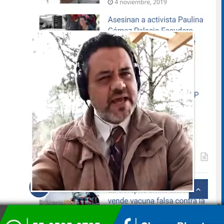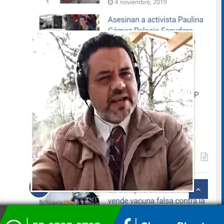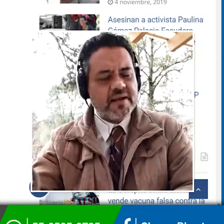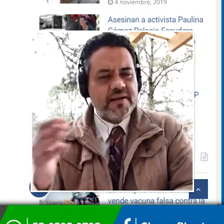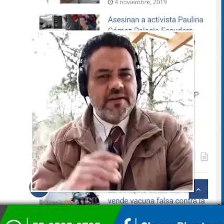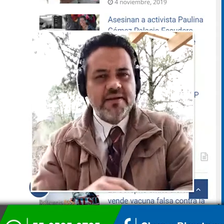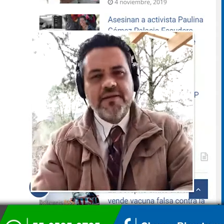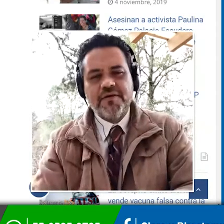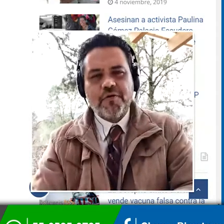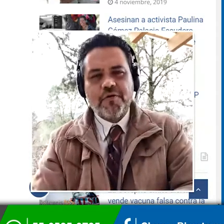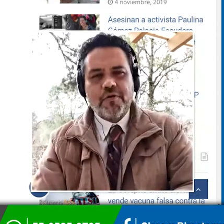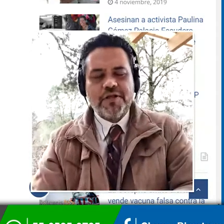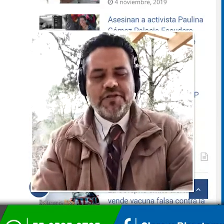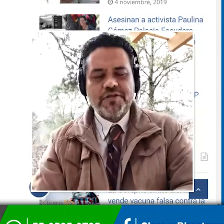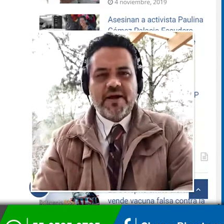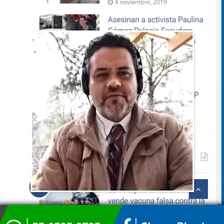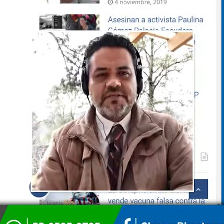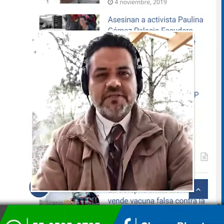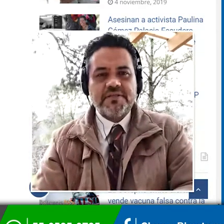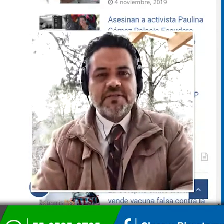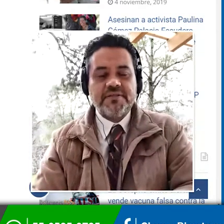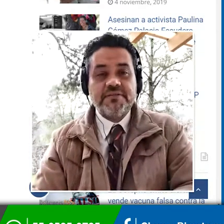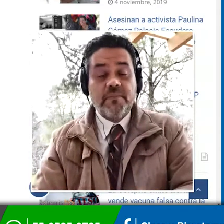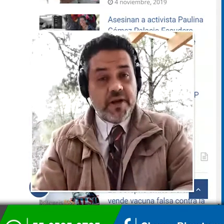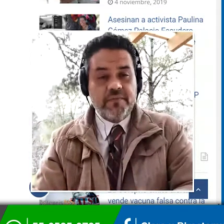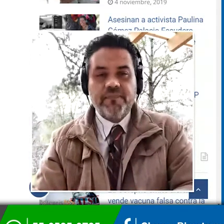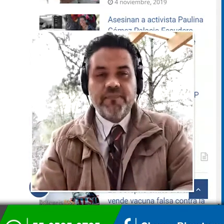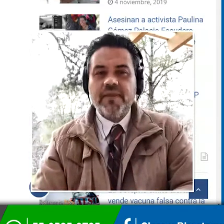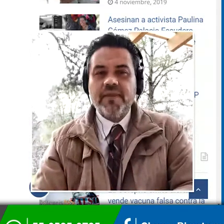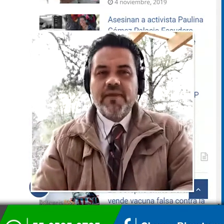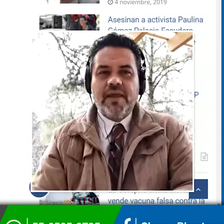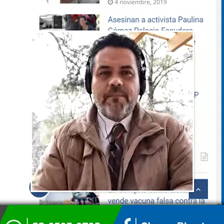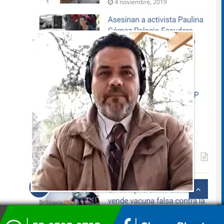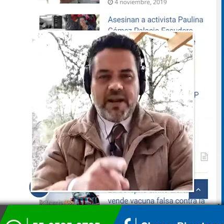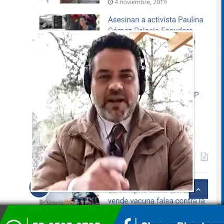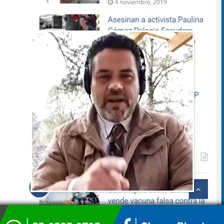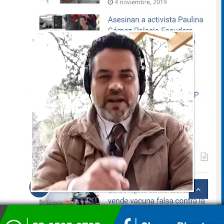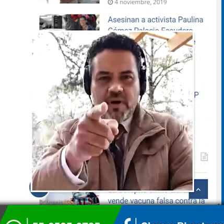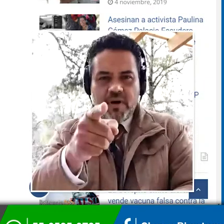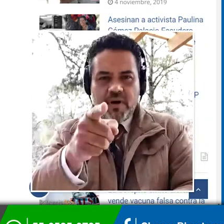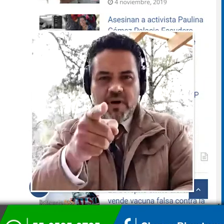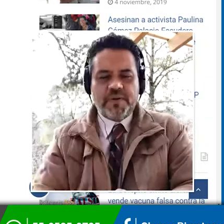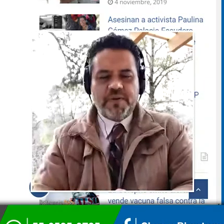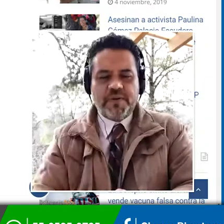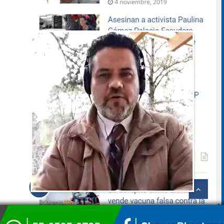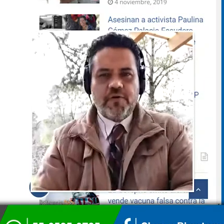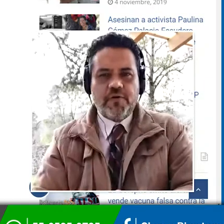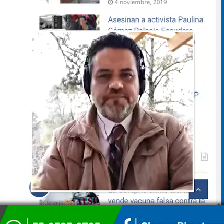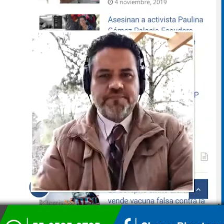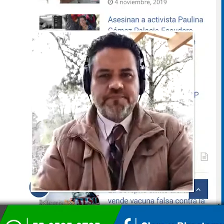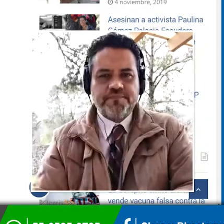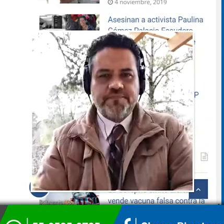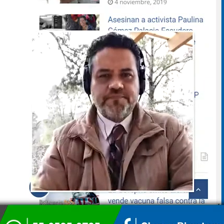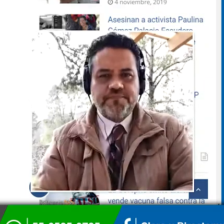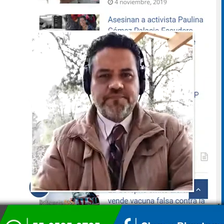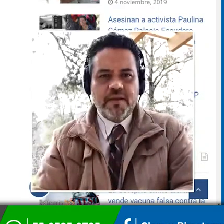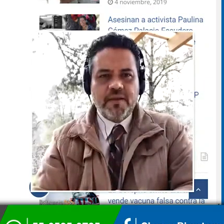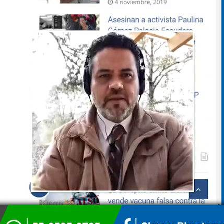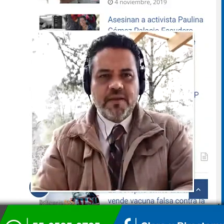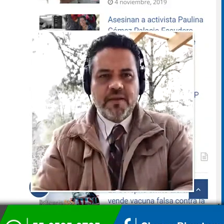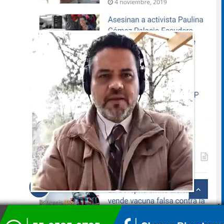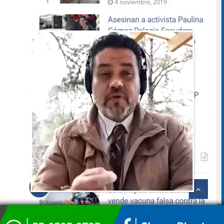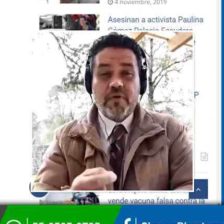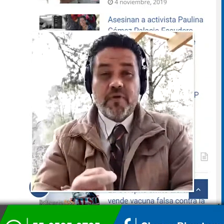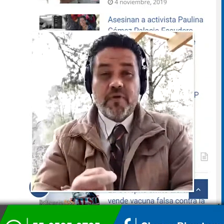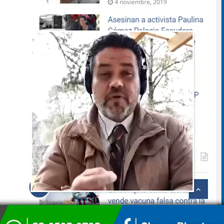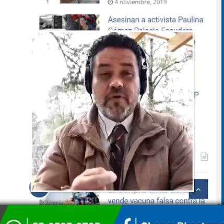con esos trabajadores? Bueno, para guardar lo que dijo el presidente hoy, para guardarlo ahí, porque lo